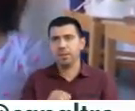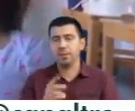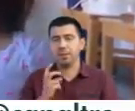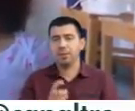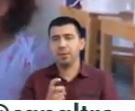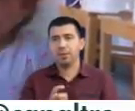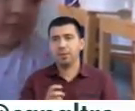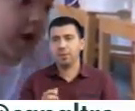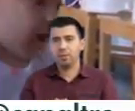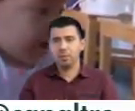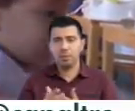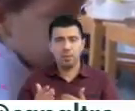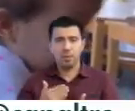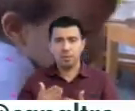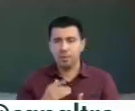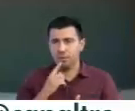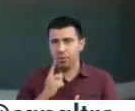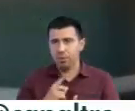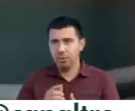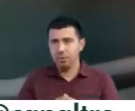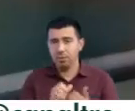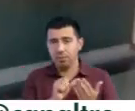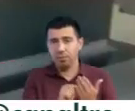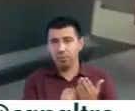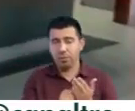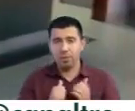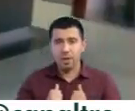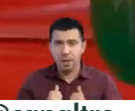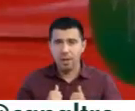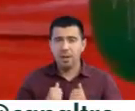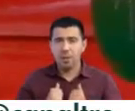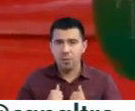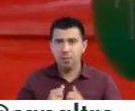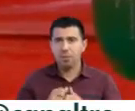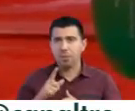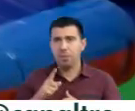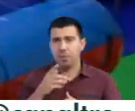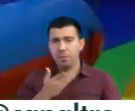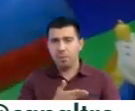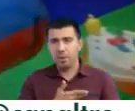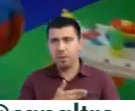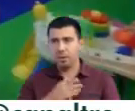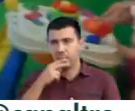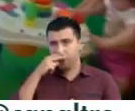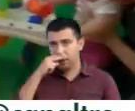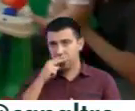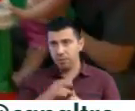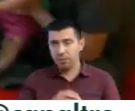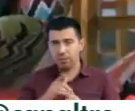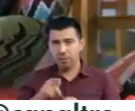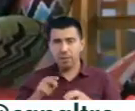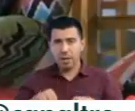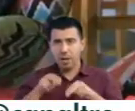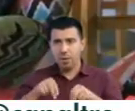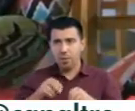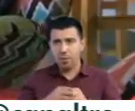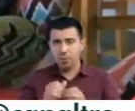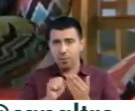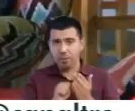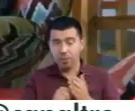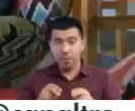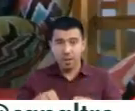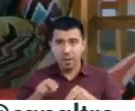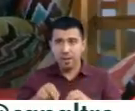no ha sido fácil, la compañía del programa Canguro de la Clínica Materno Infantil ha sido vital en su proceso. Uno no puede